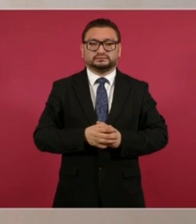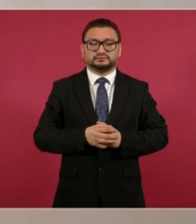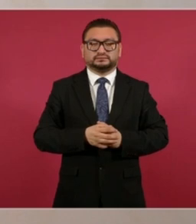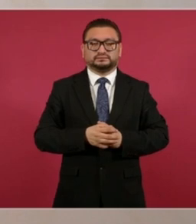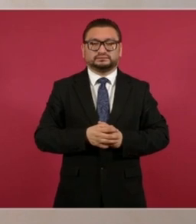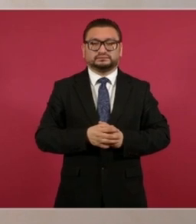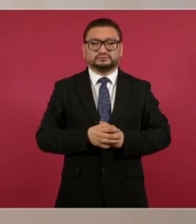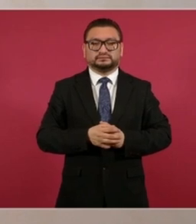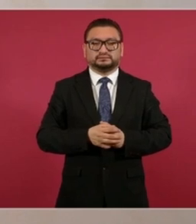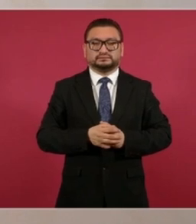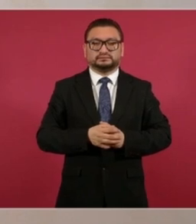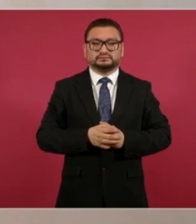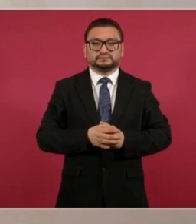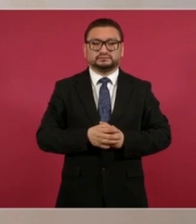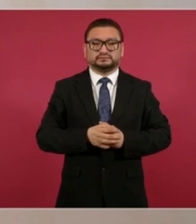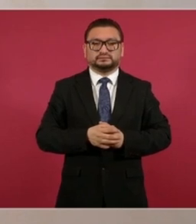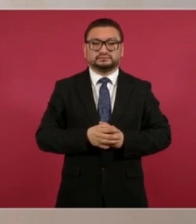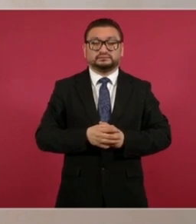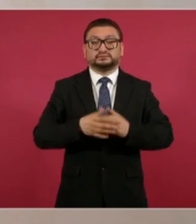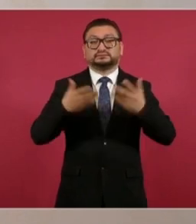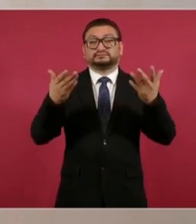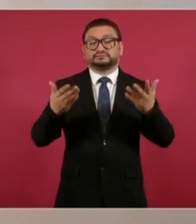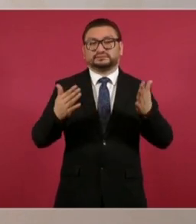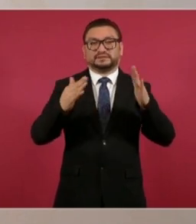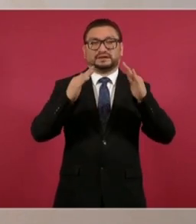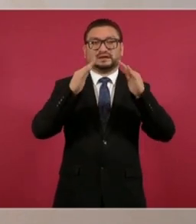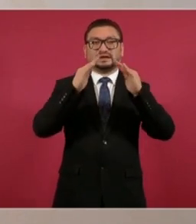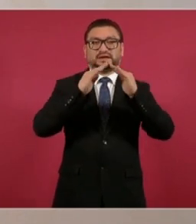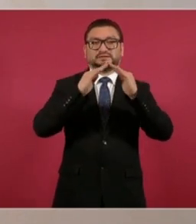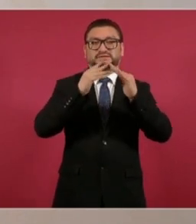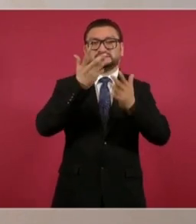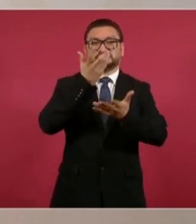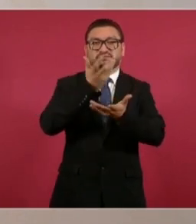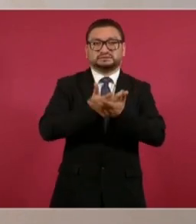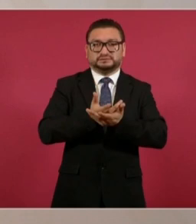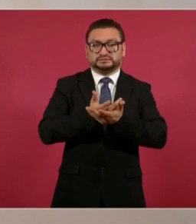300 bueno las casas de